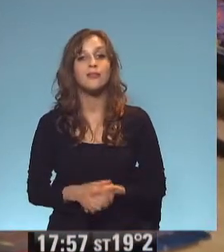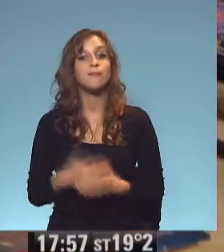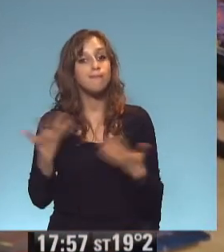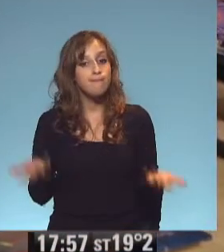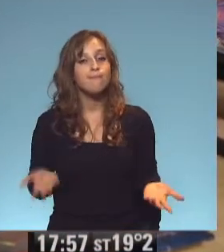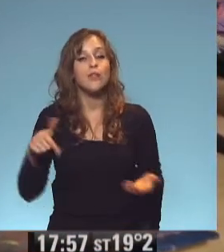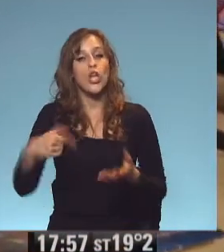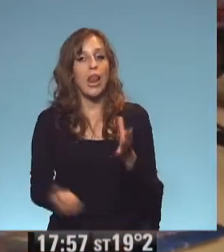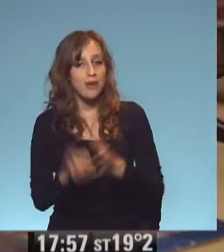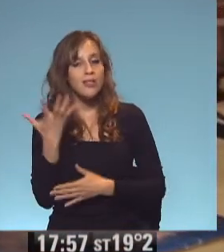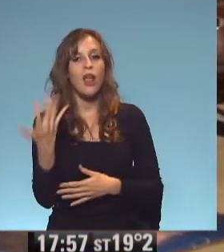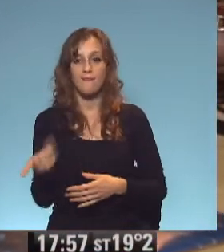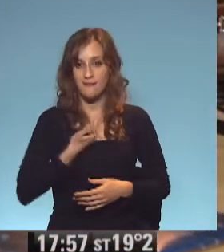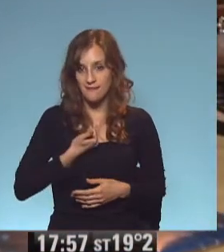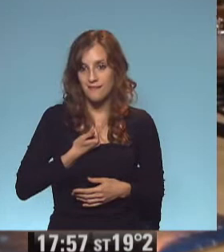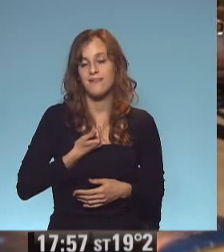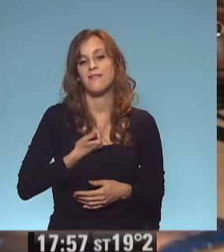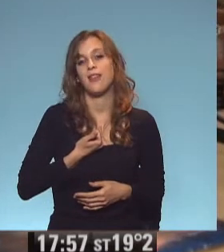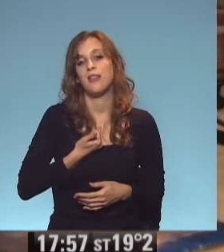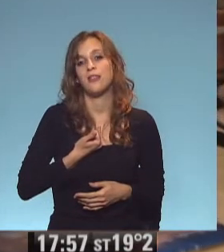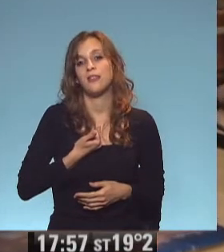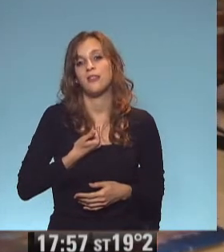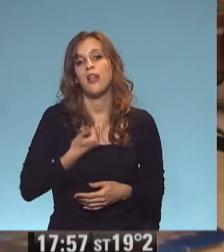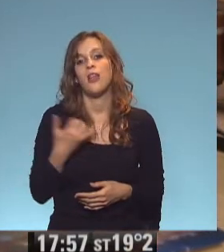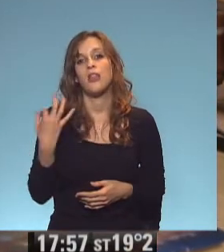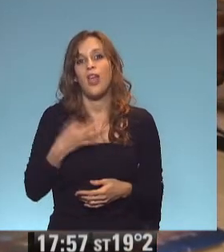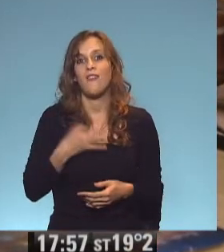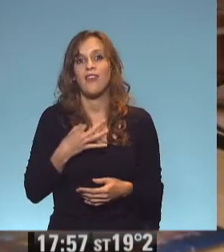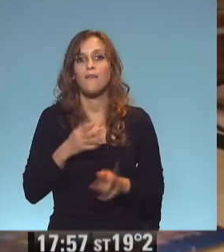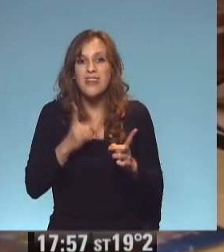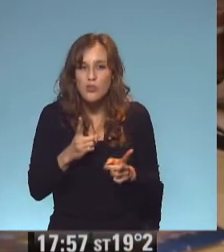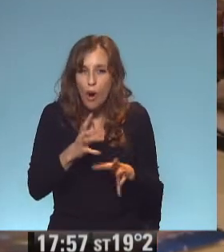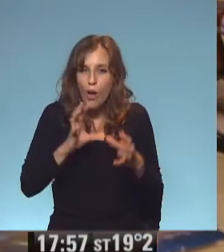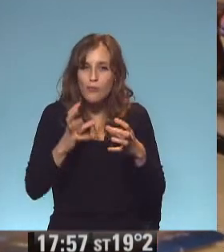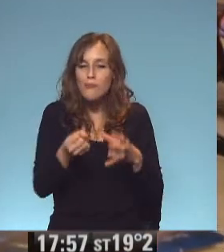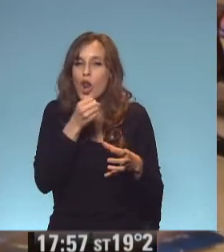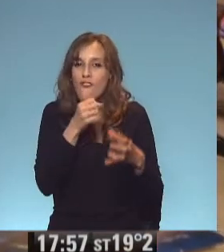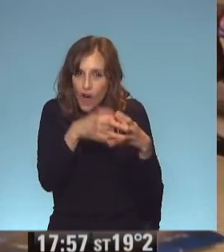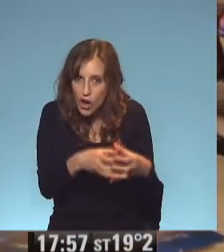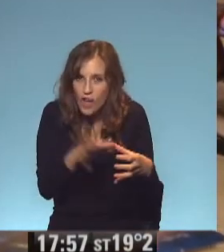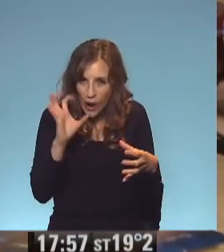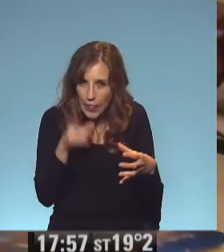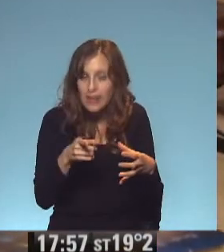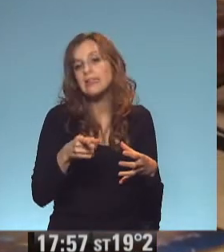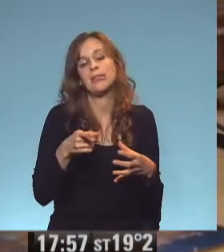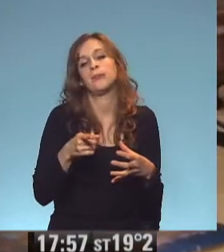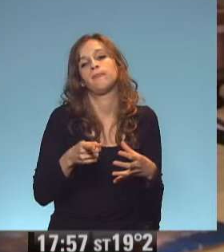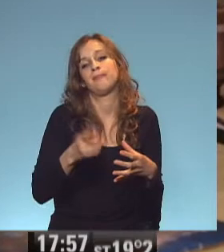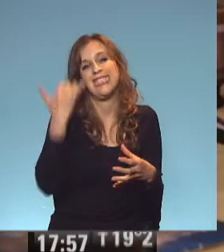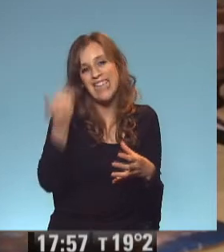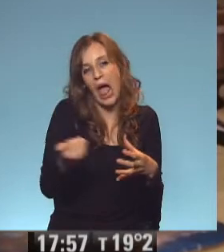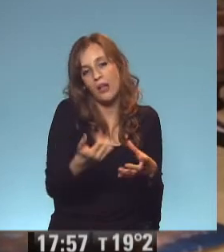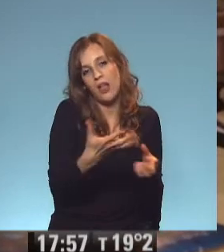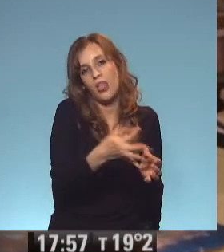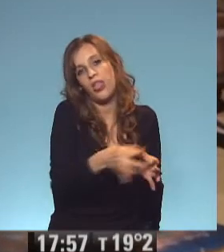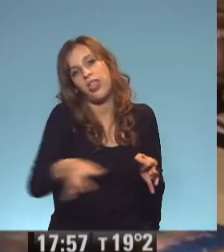avisaron hoy a la mañana, vamos a tener que volver, ¿viste? Donde habíamos dejado el hidrófono. Sí, bueno, ¿qué pasó? No, a donde dejamos el hidrófono, porque ahí no está, se corrió. ¿Se corrió?